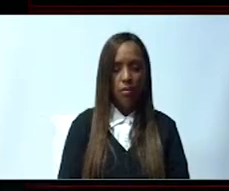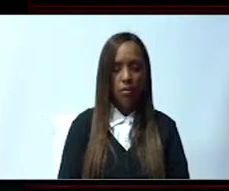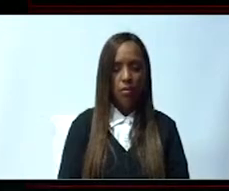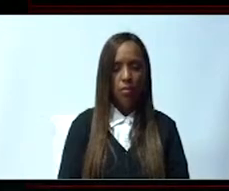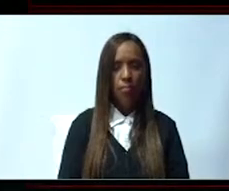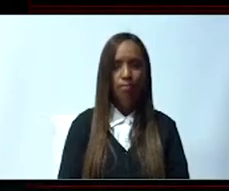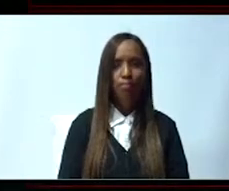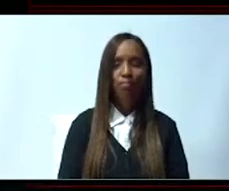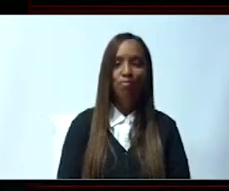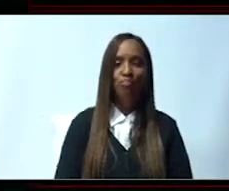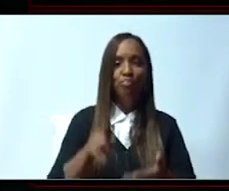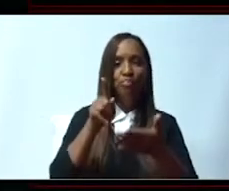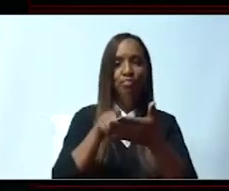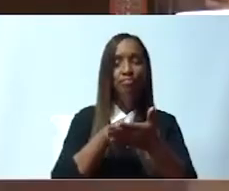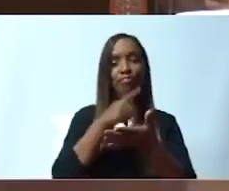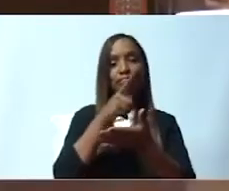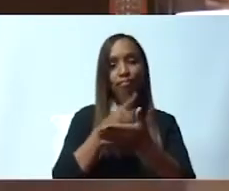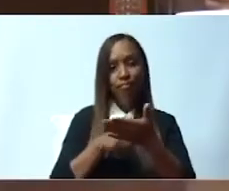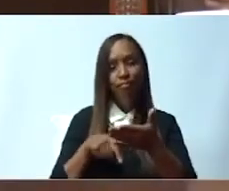Votación no válida.